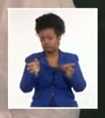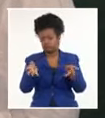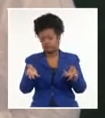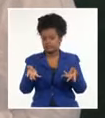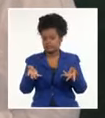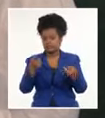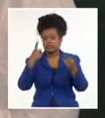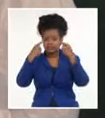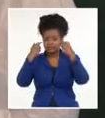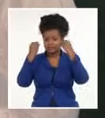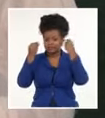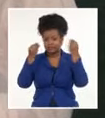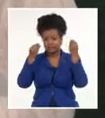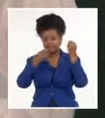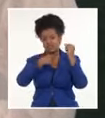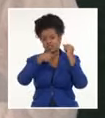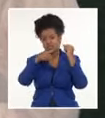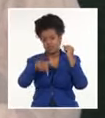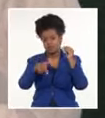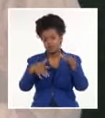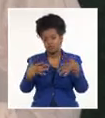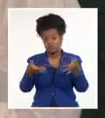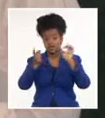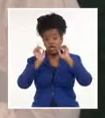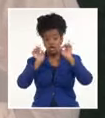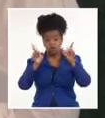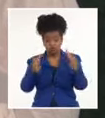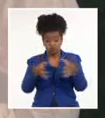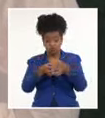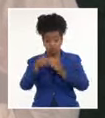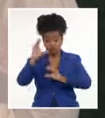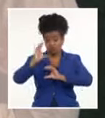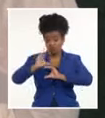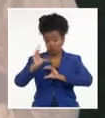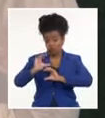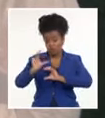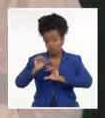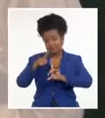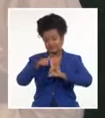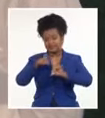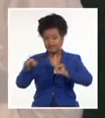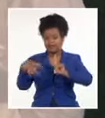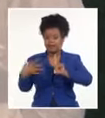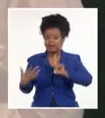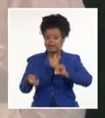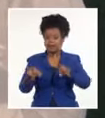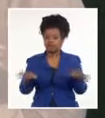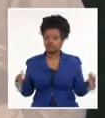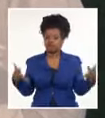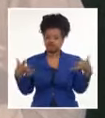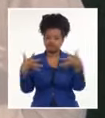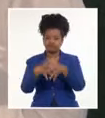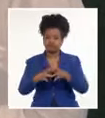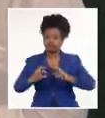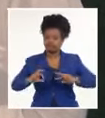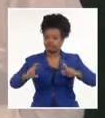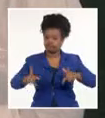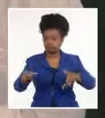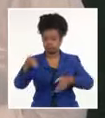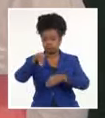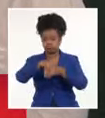en esta reunión cumbre se hable de la incorporación o la reincorporación de